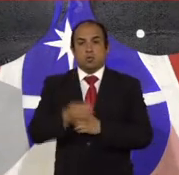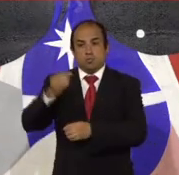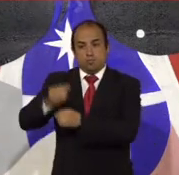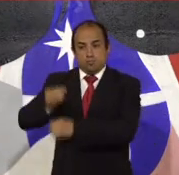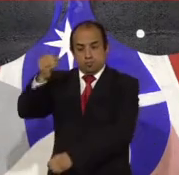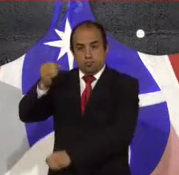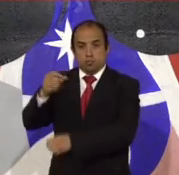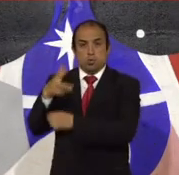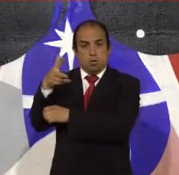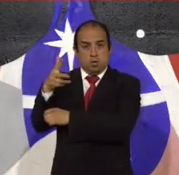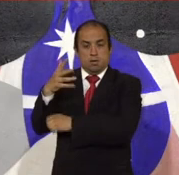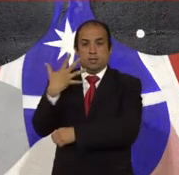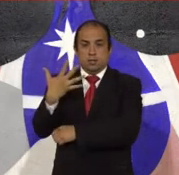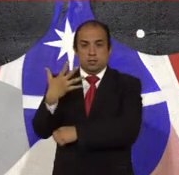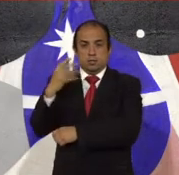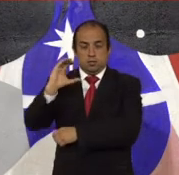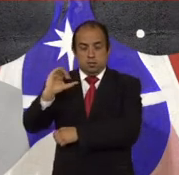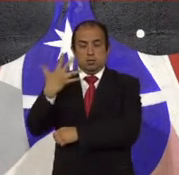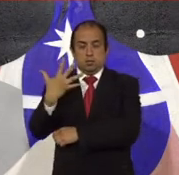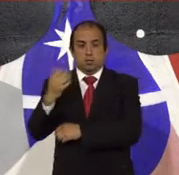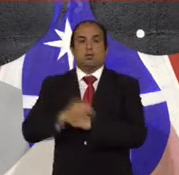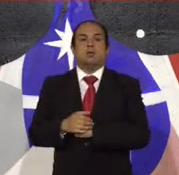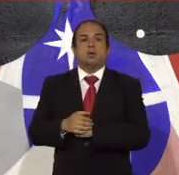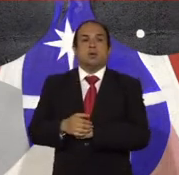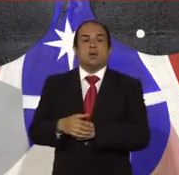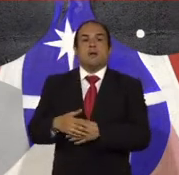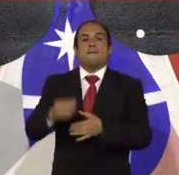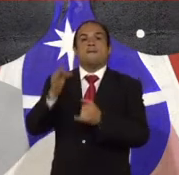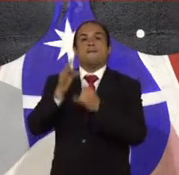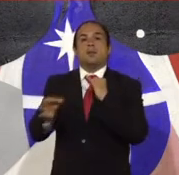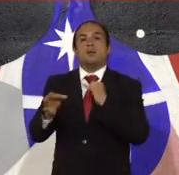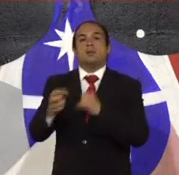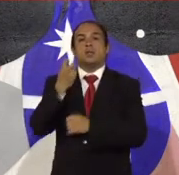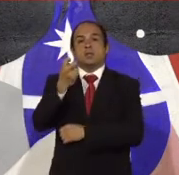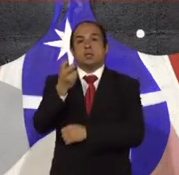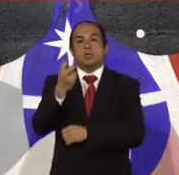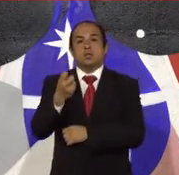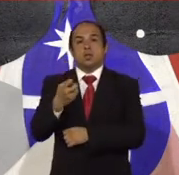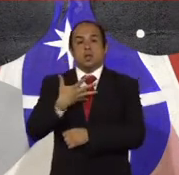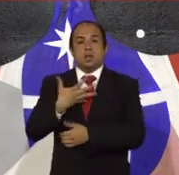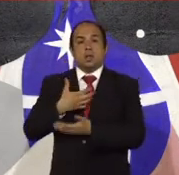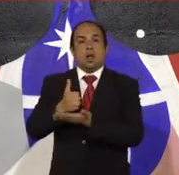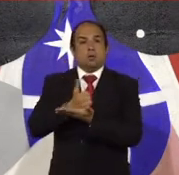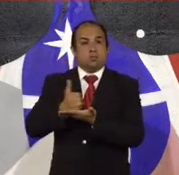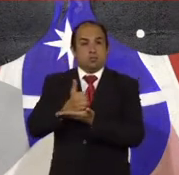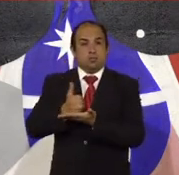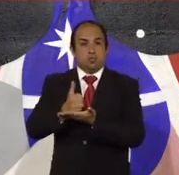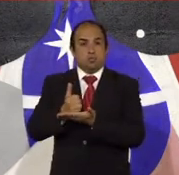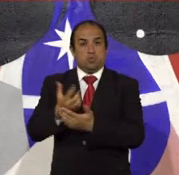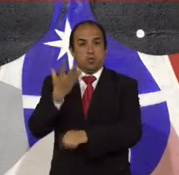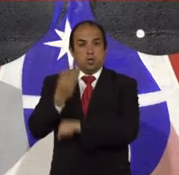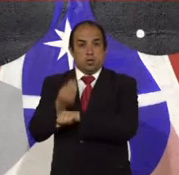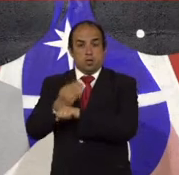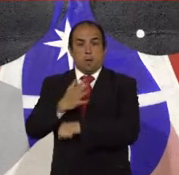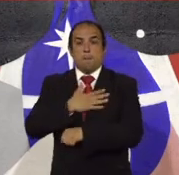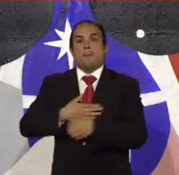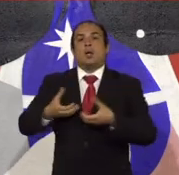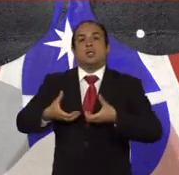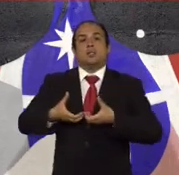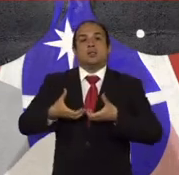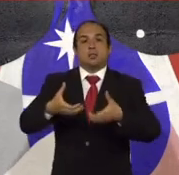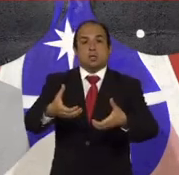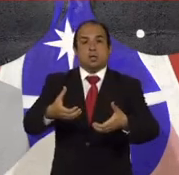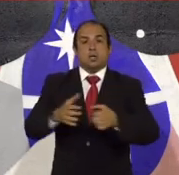Esos son los postes de las cámaras del C5, me pasan la que sigue. Y finalmente, esos son los que están en azul, son los arreglos de mi calle